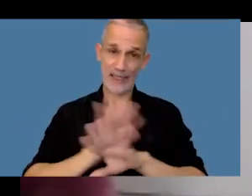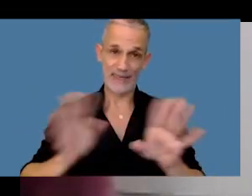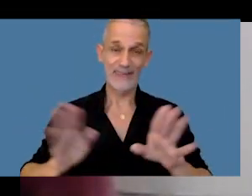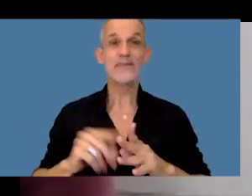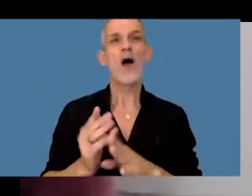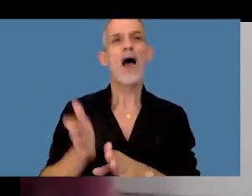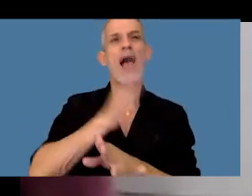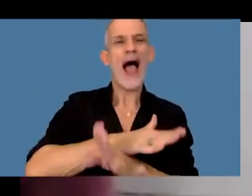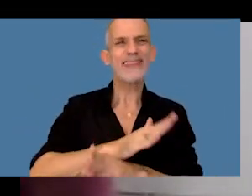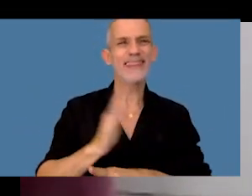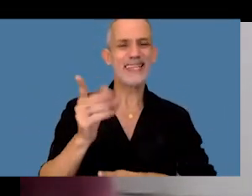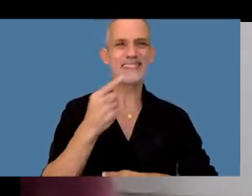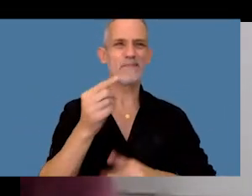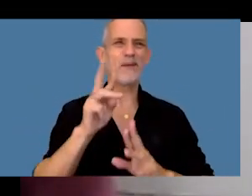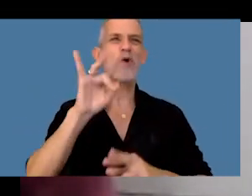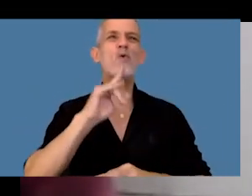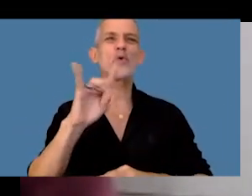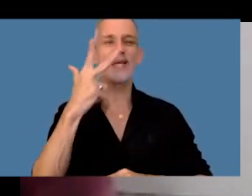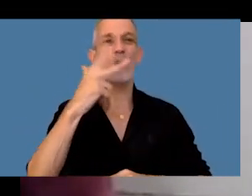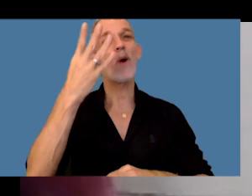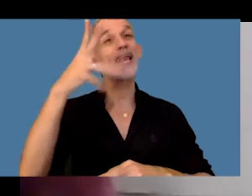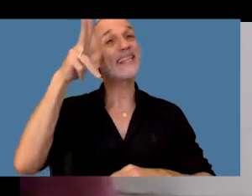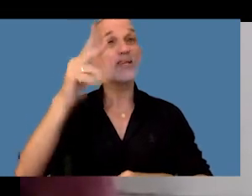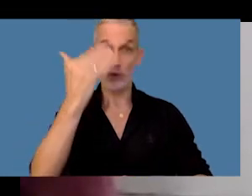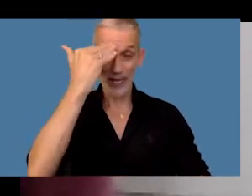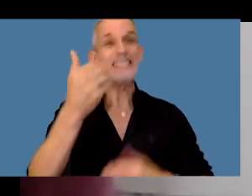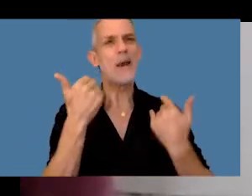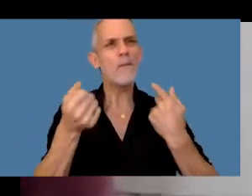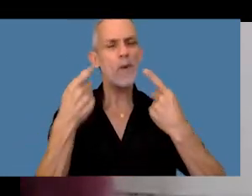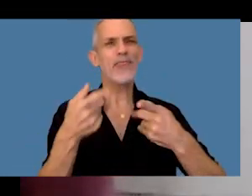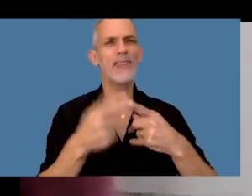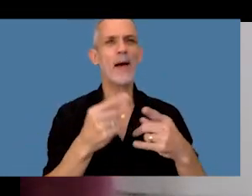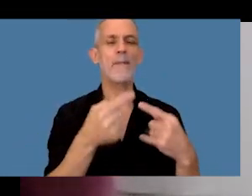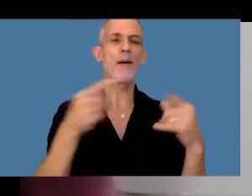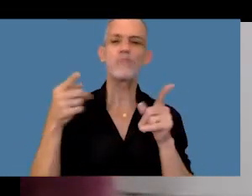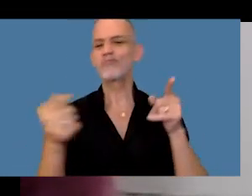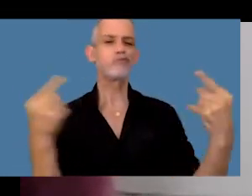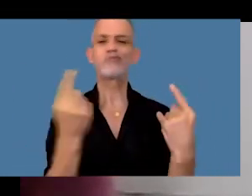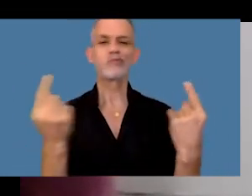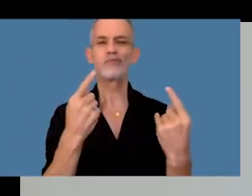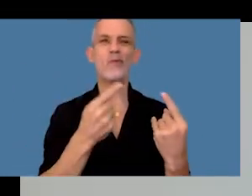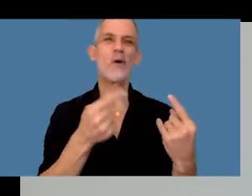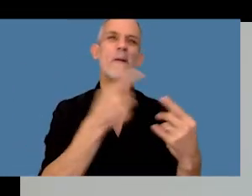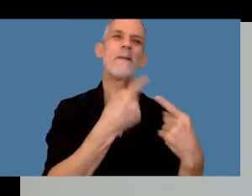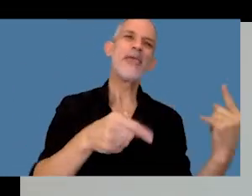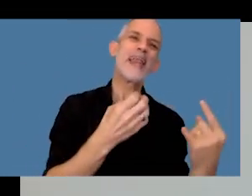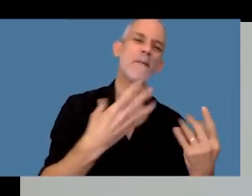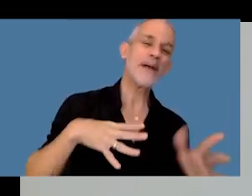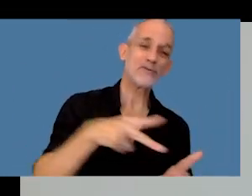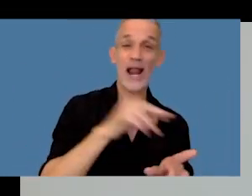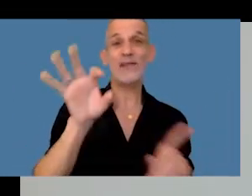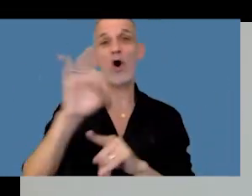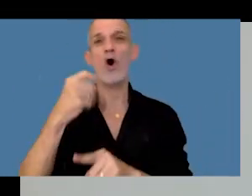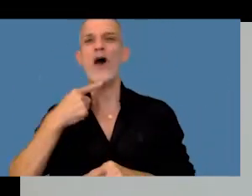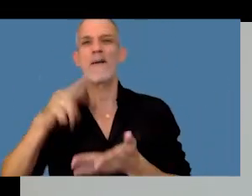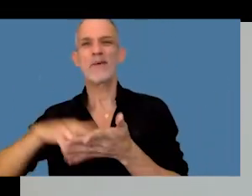antes, como decía Ruth, la 4815 te permitía contrabienes o ganancias, no dudábamos. Claro. Hoy la nueva resolución